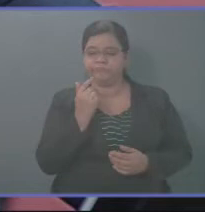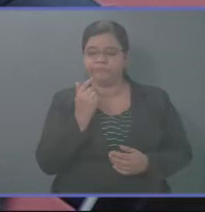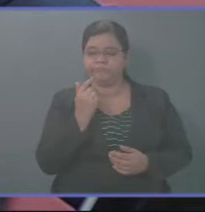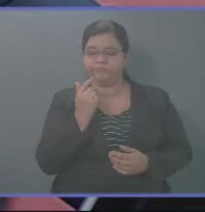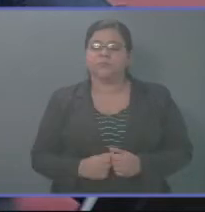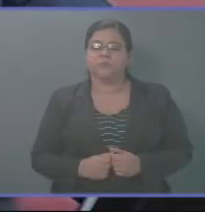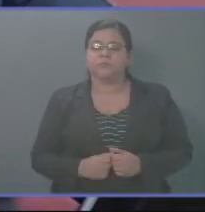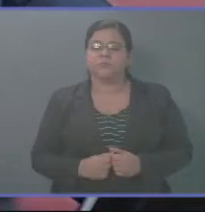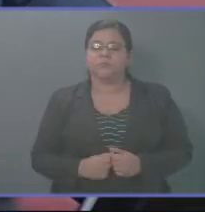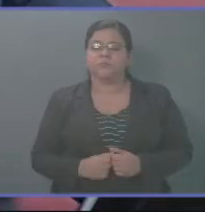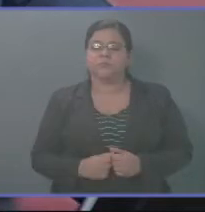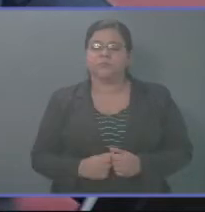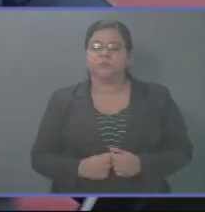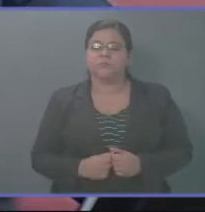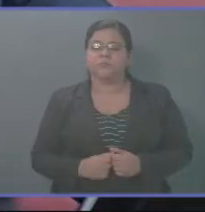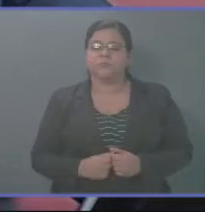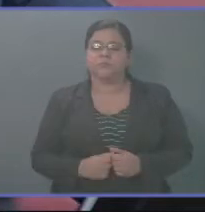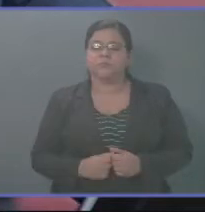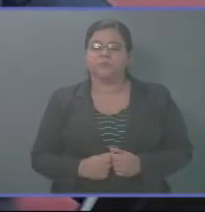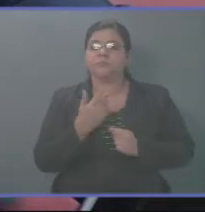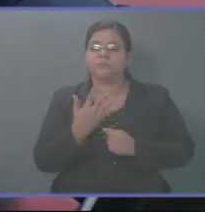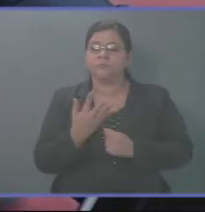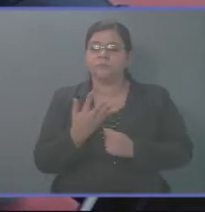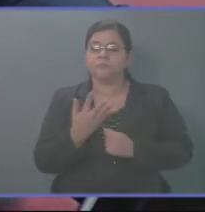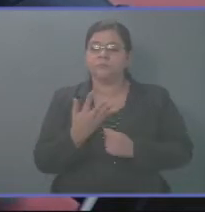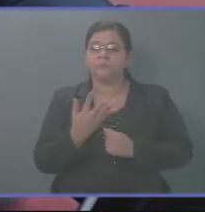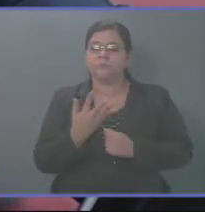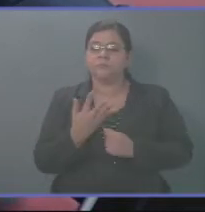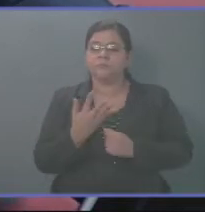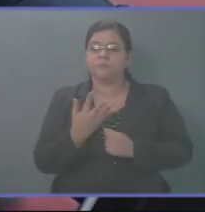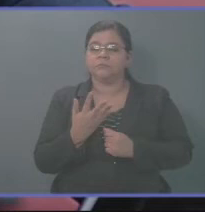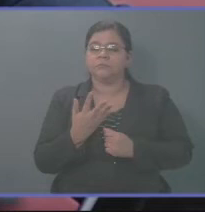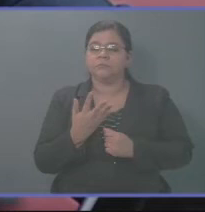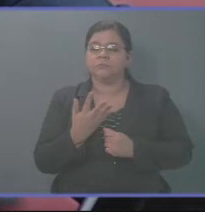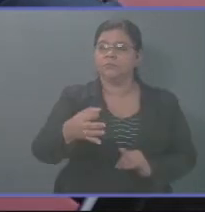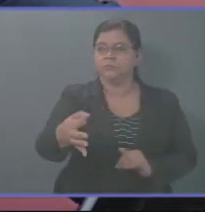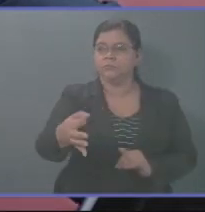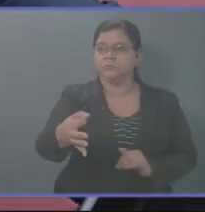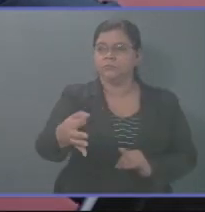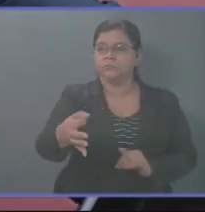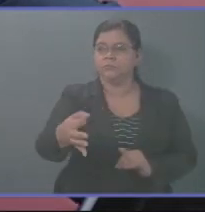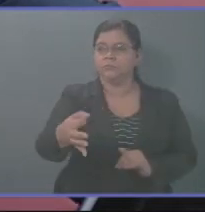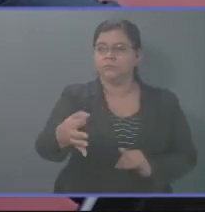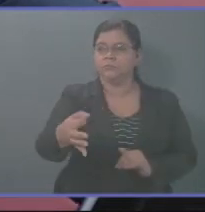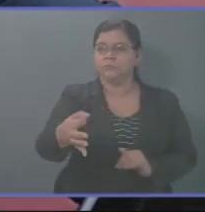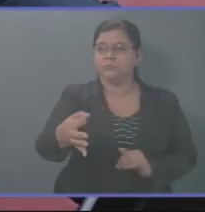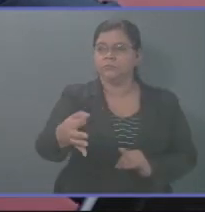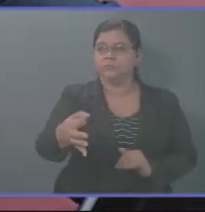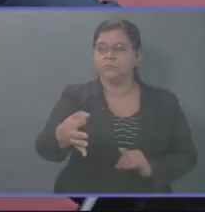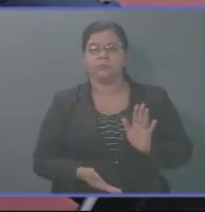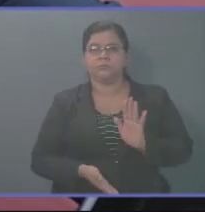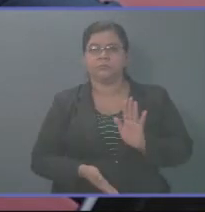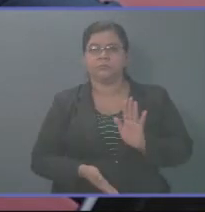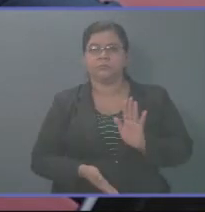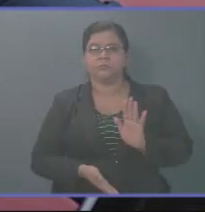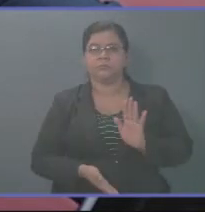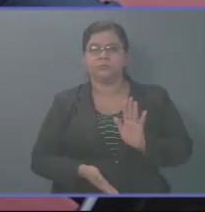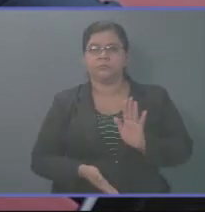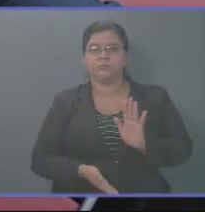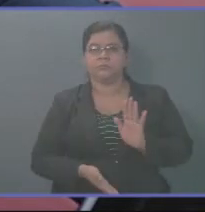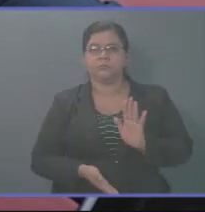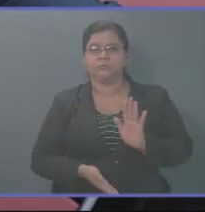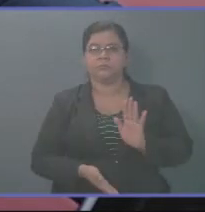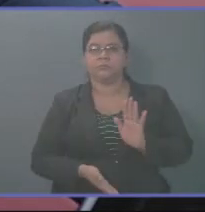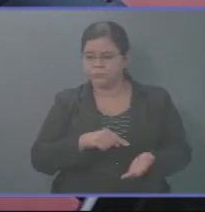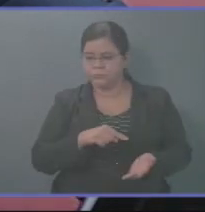Hoy estamos postergando y permitiendo una moratoria en